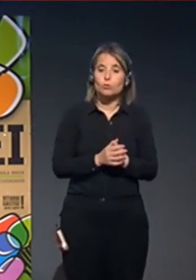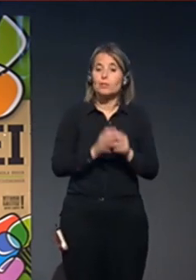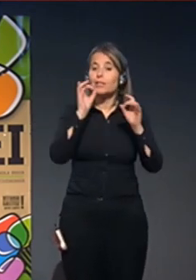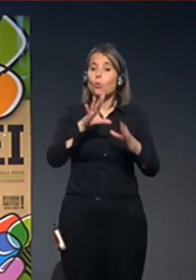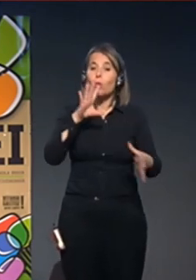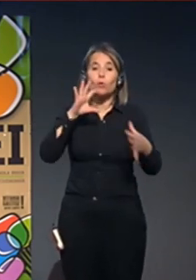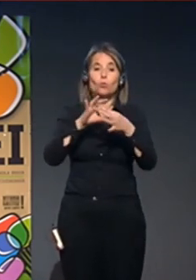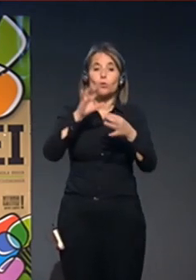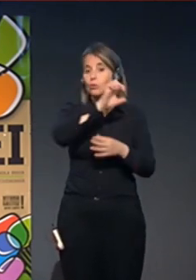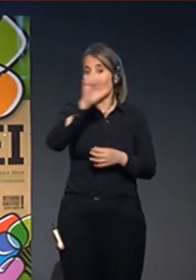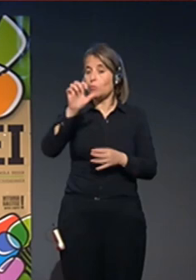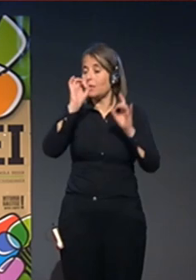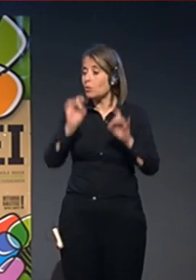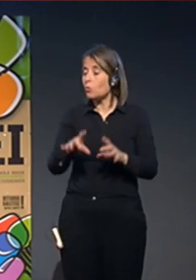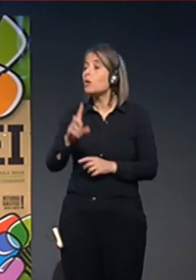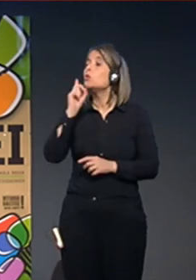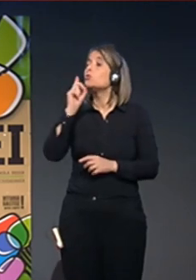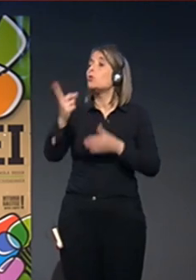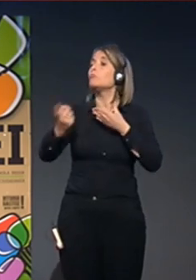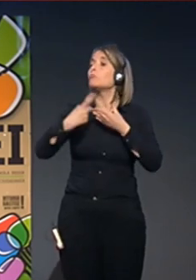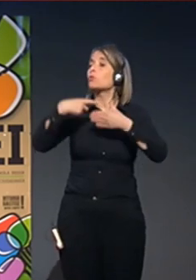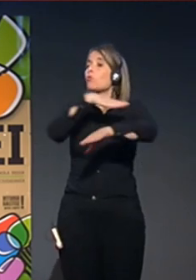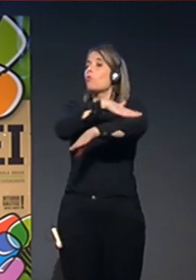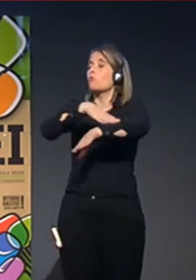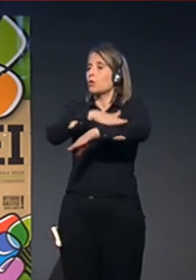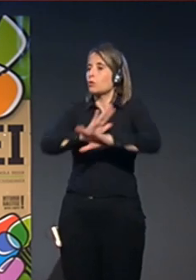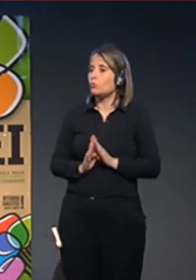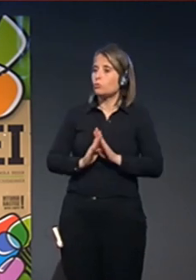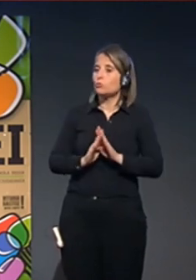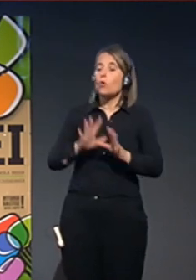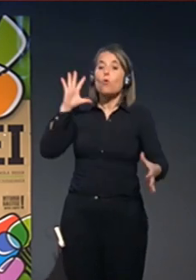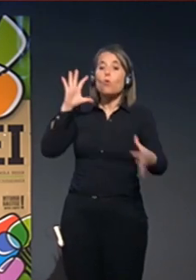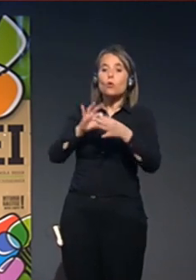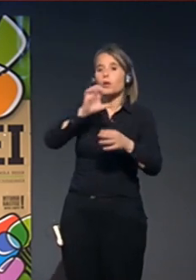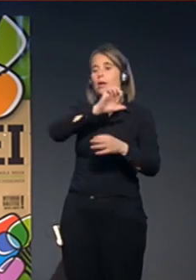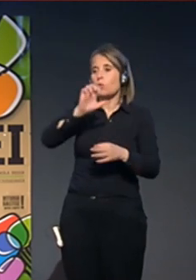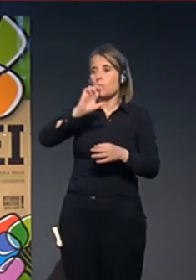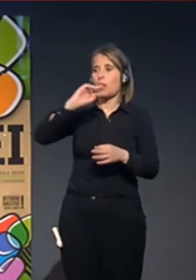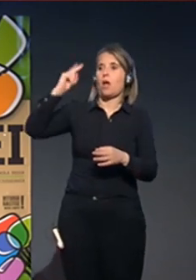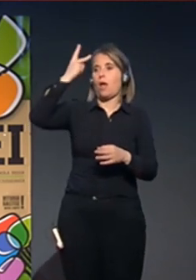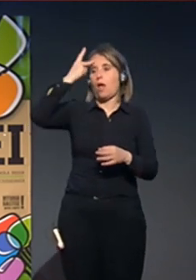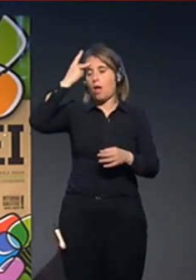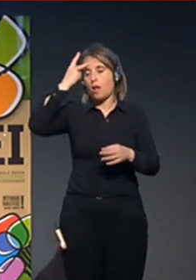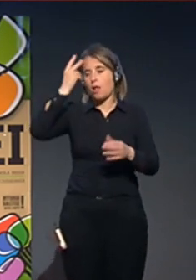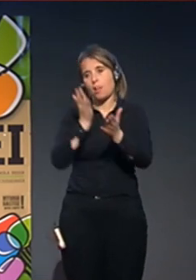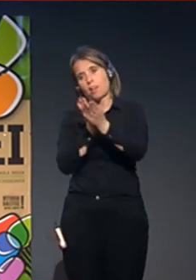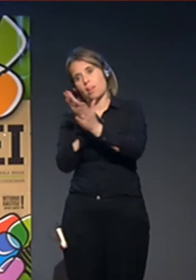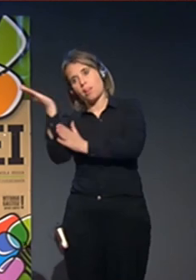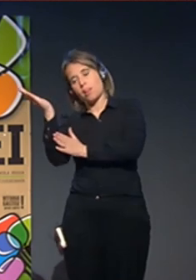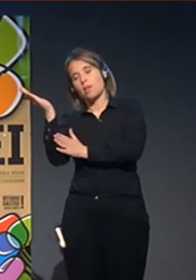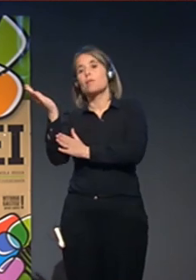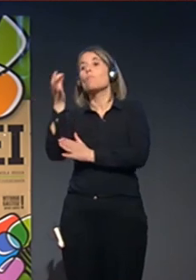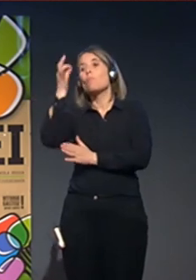Europea en un primer momento eran solo los gobiernos en la Unión Europea se corrigió ligeramente el T tiro dando